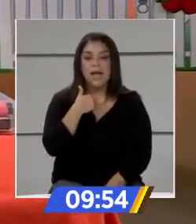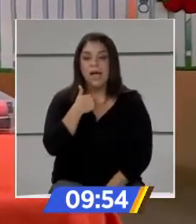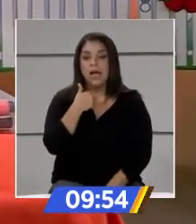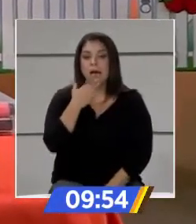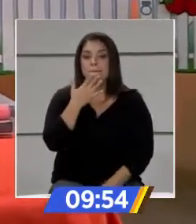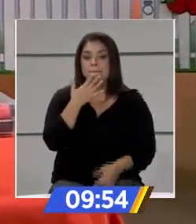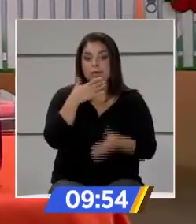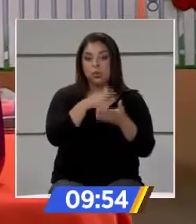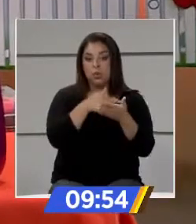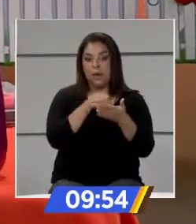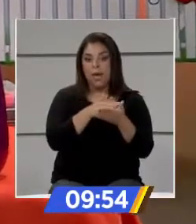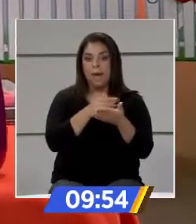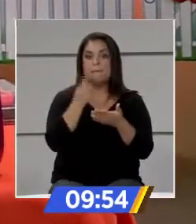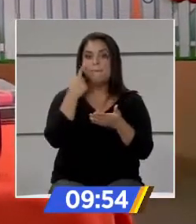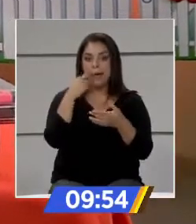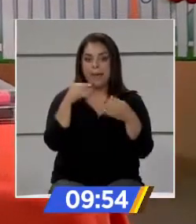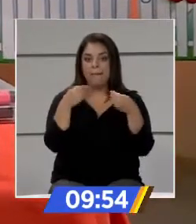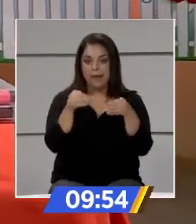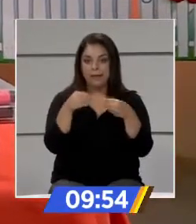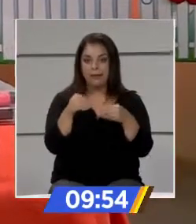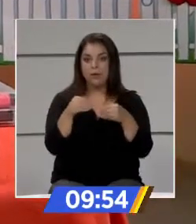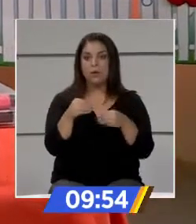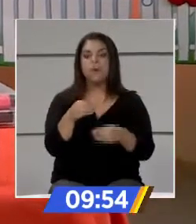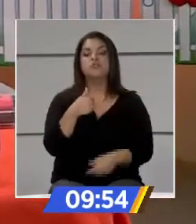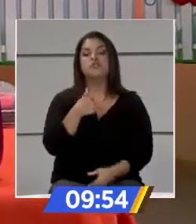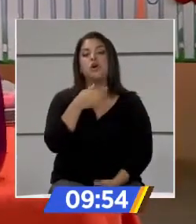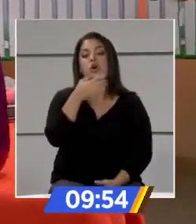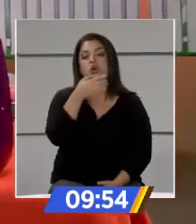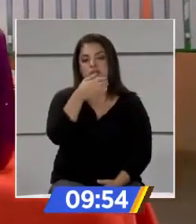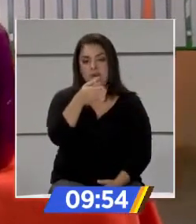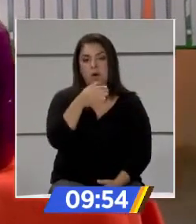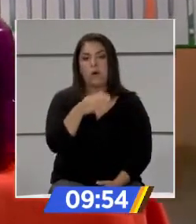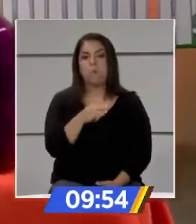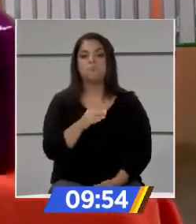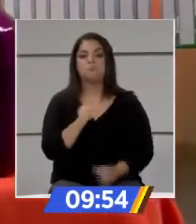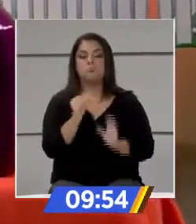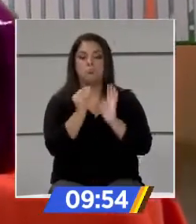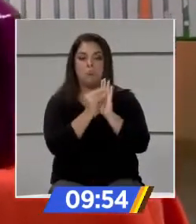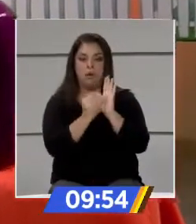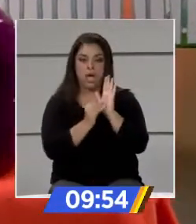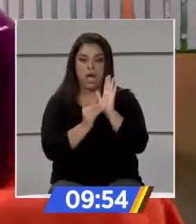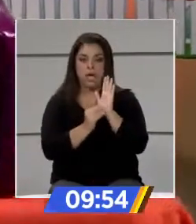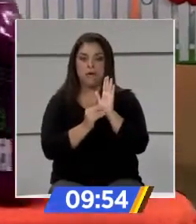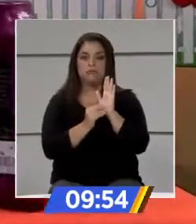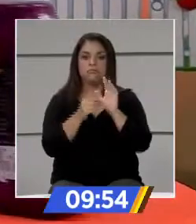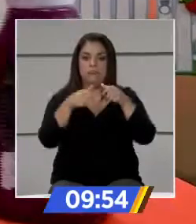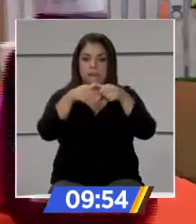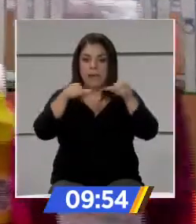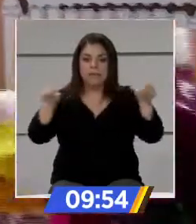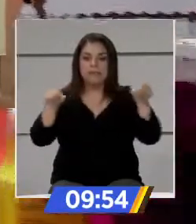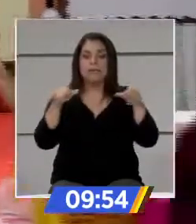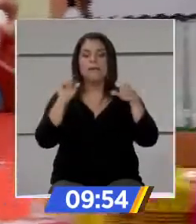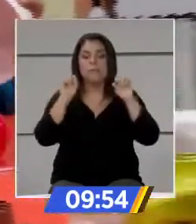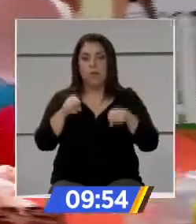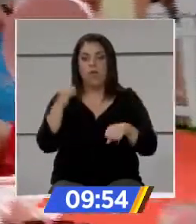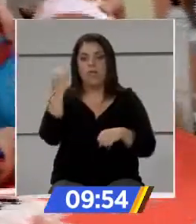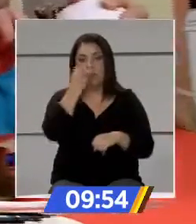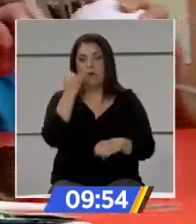plástico, yo les recomiendo que le peguen un pedacito de masking y ya ahí le pueden dibujar una carita.